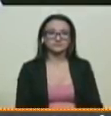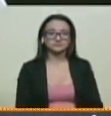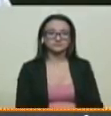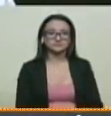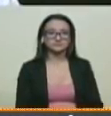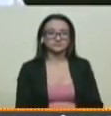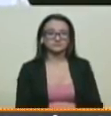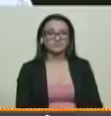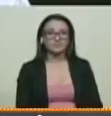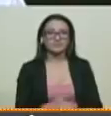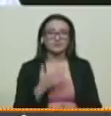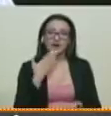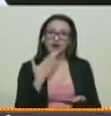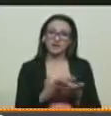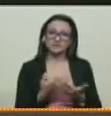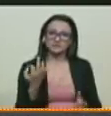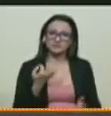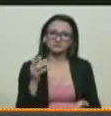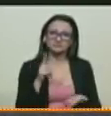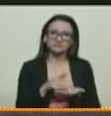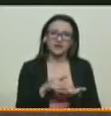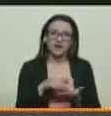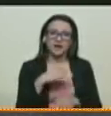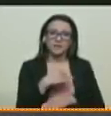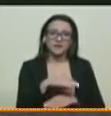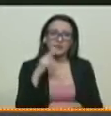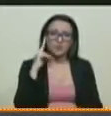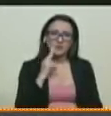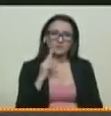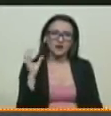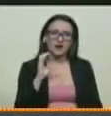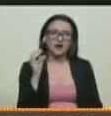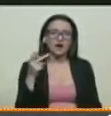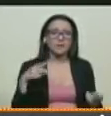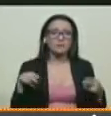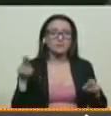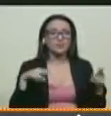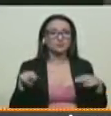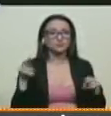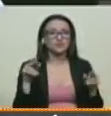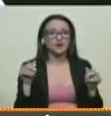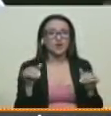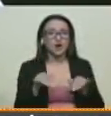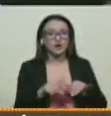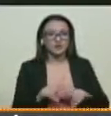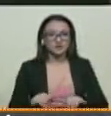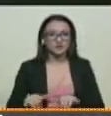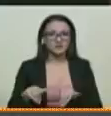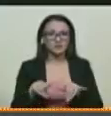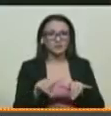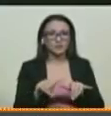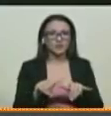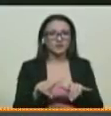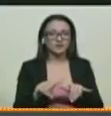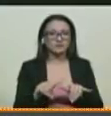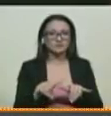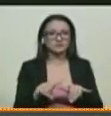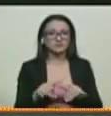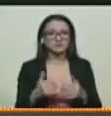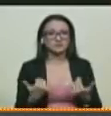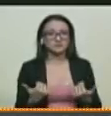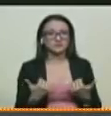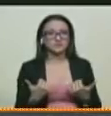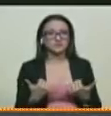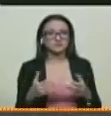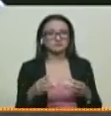Bien, muchísimas gracias. Estamos acá en la Avenida Bolívar de Caracas, en el Museo de Arquitectura. Y es que nos hemos dado cita acá